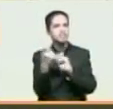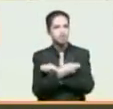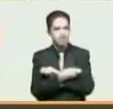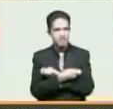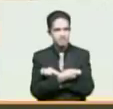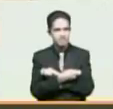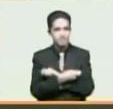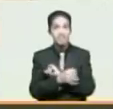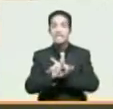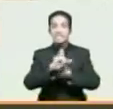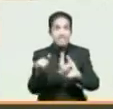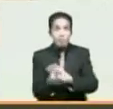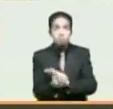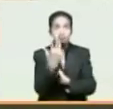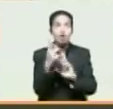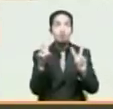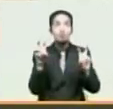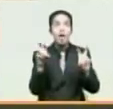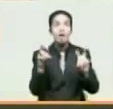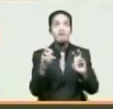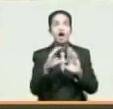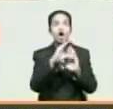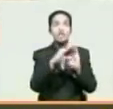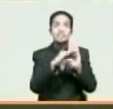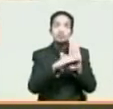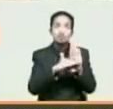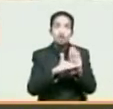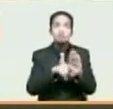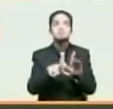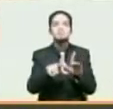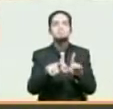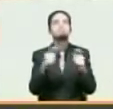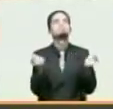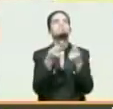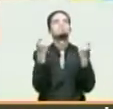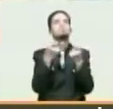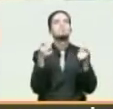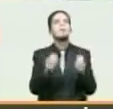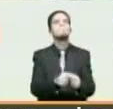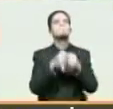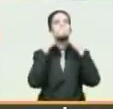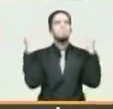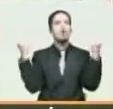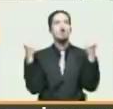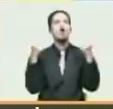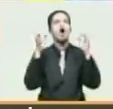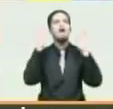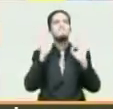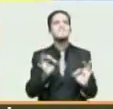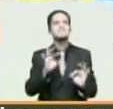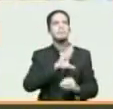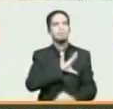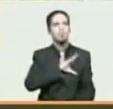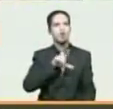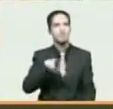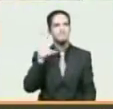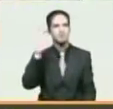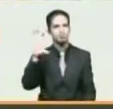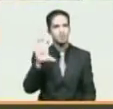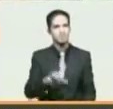vez promulgada la nueva constitución, esta se publicará en la Gaceta Oficial de la República Bolivariana de